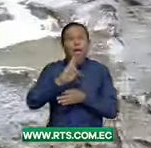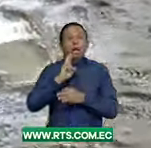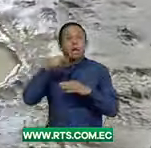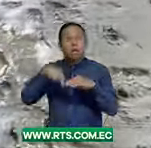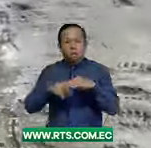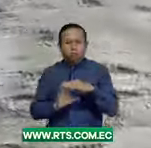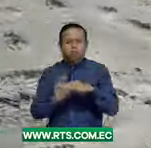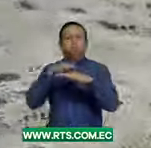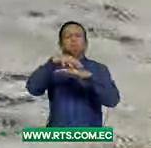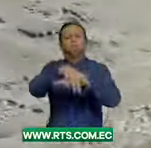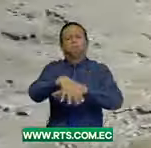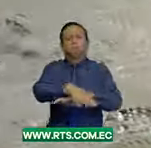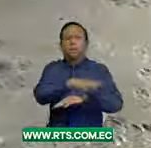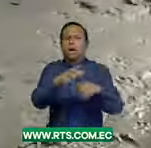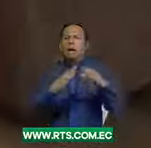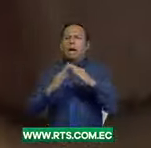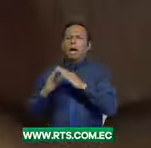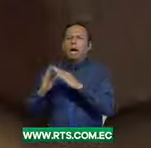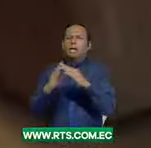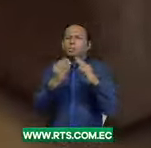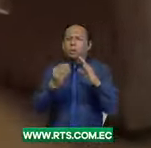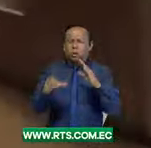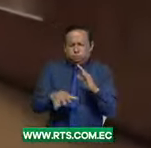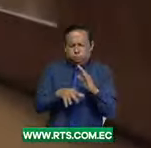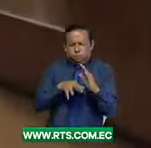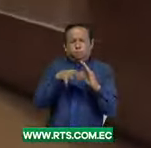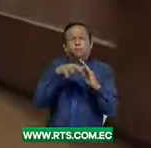inundaron. El reporte de la alcaldía de este cantón da